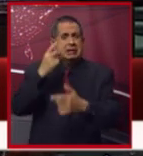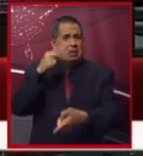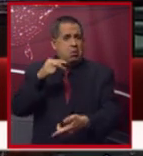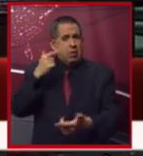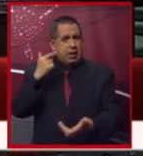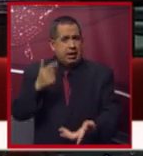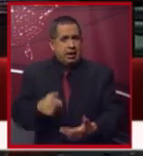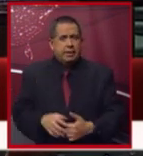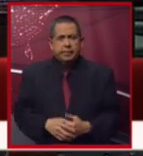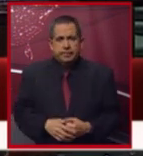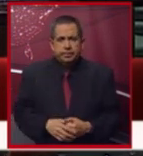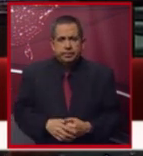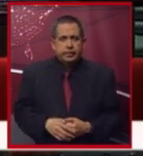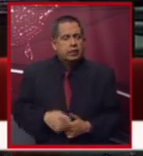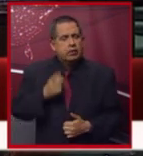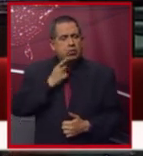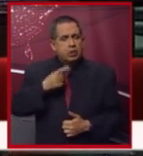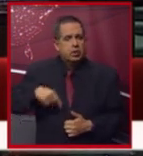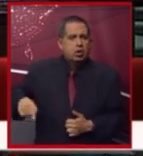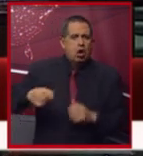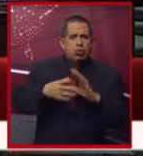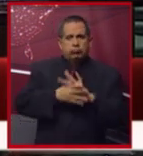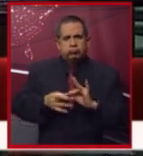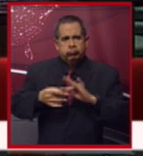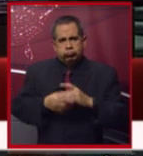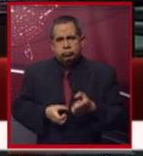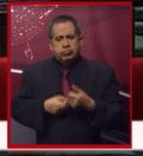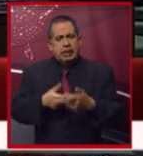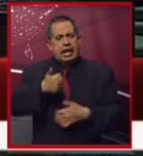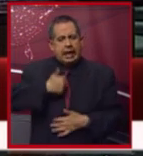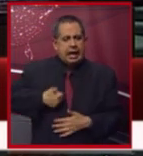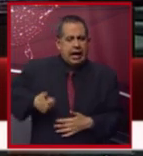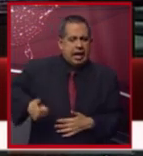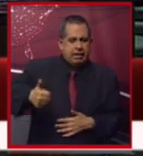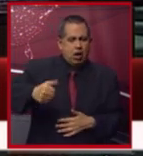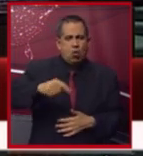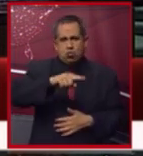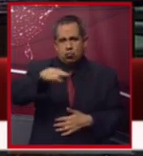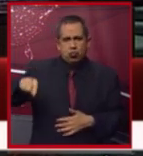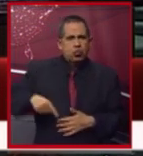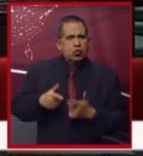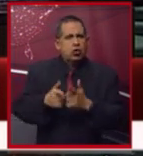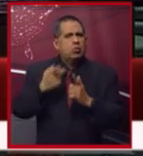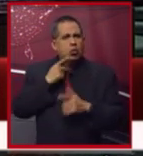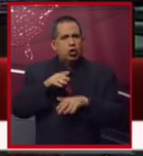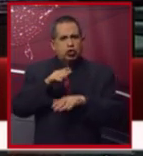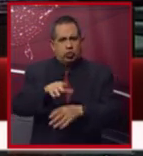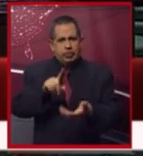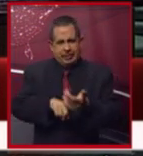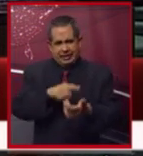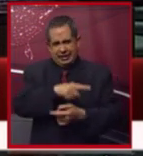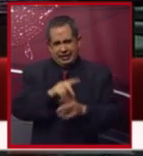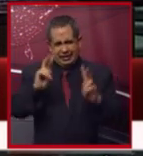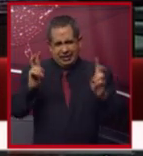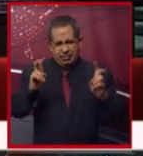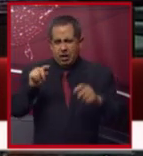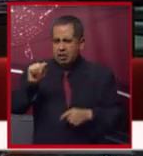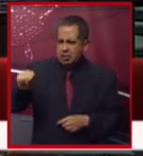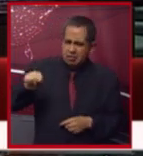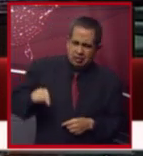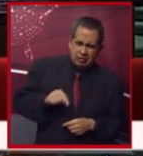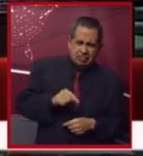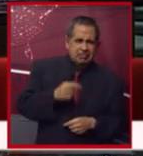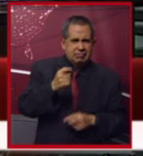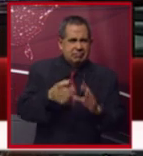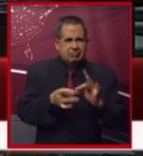Diputadas de los grupos parlamentarios subieron a tribuna para externar las posiciones de los partidos políticos respecto, o de las bancadas respecto de